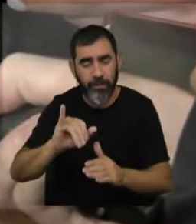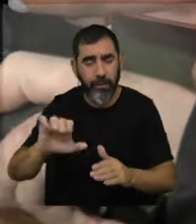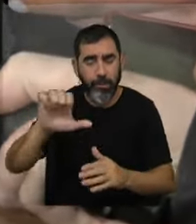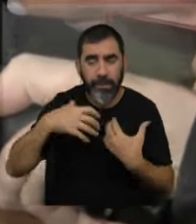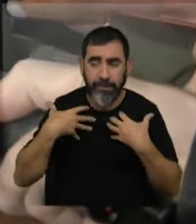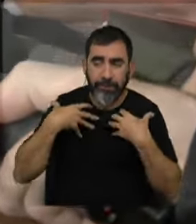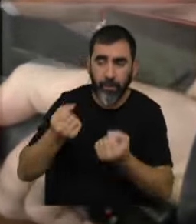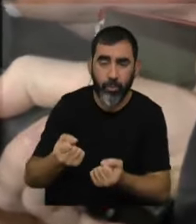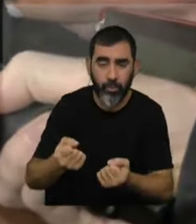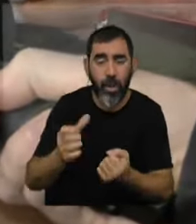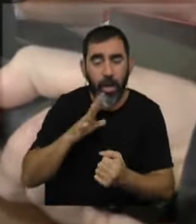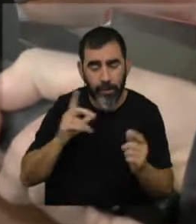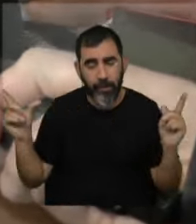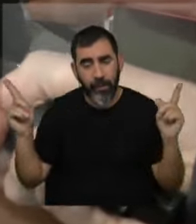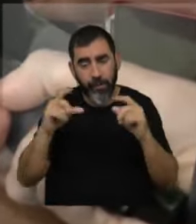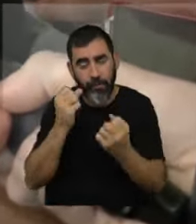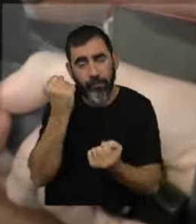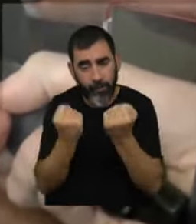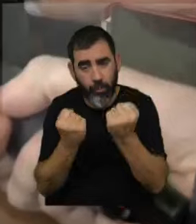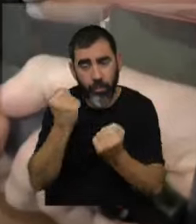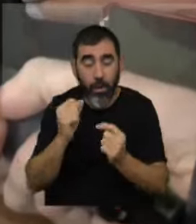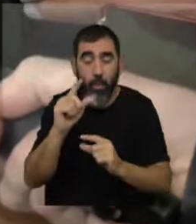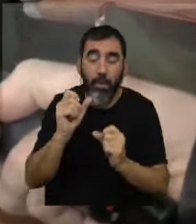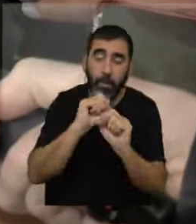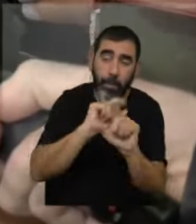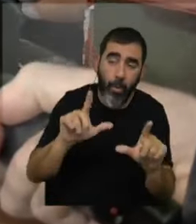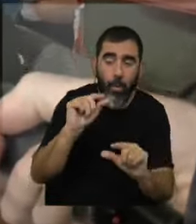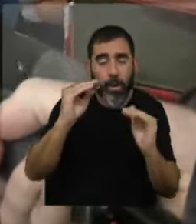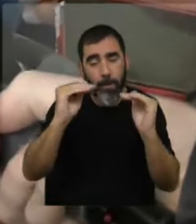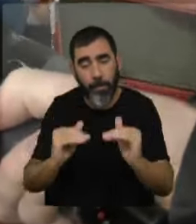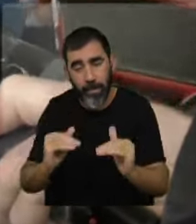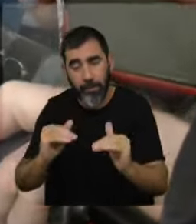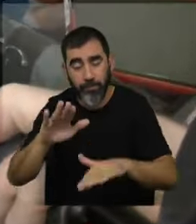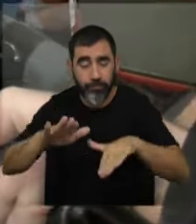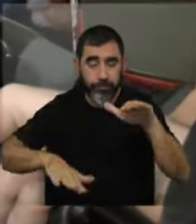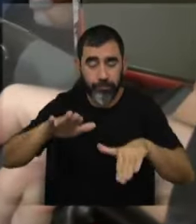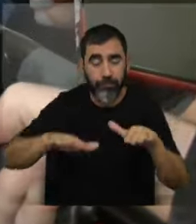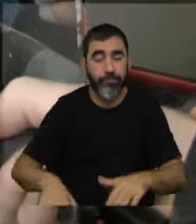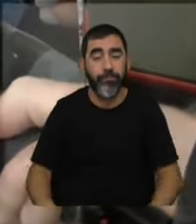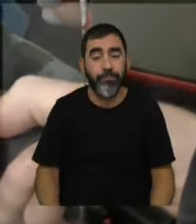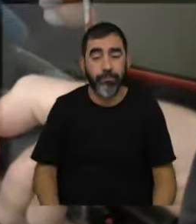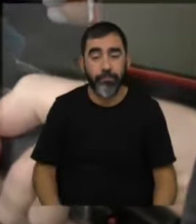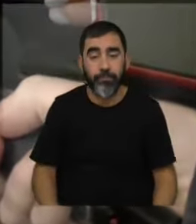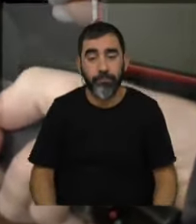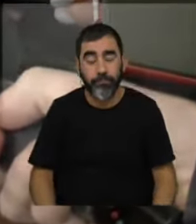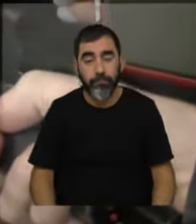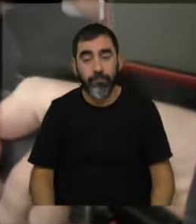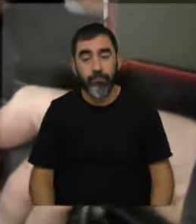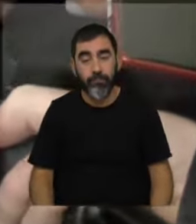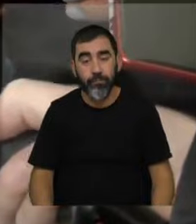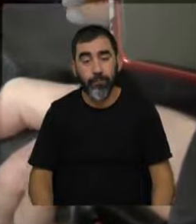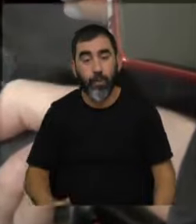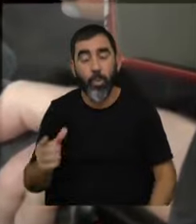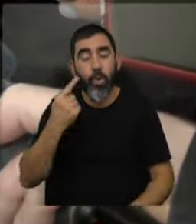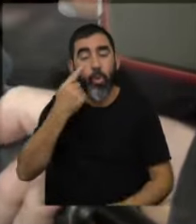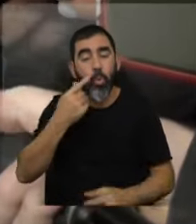salud tienen sus dificultades económicas algunas más unas menos unas en algunas áreas otras en otras O sea que este no tenemos un